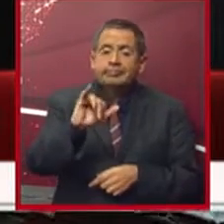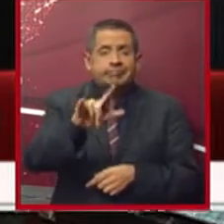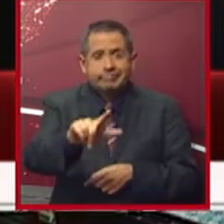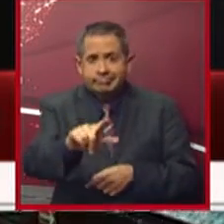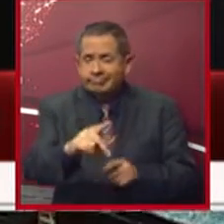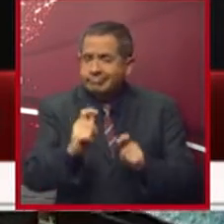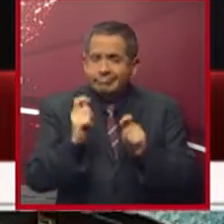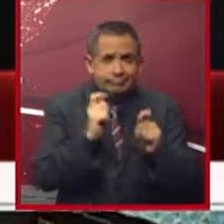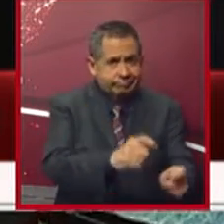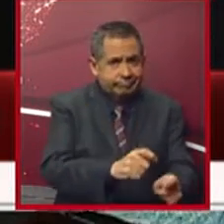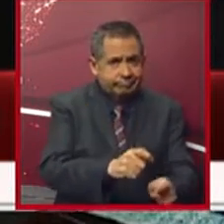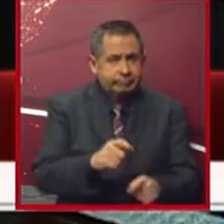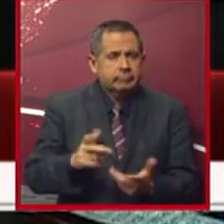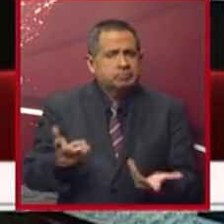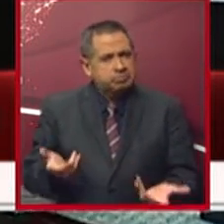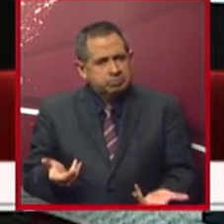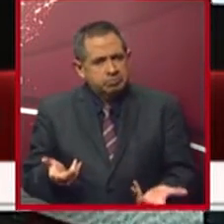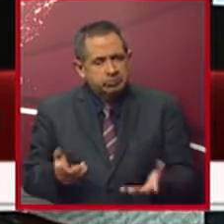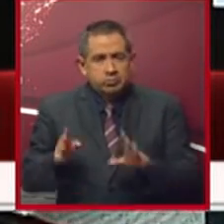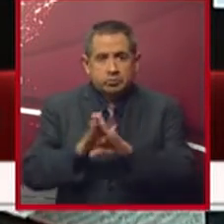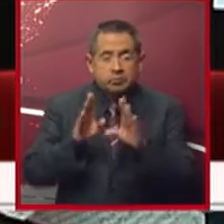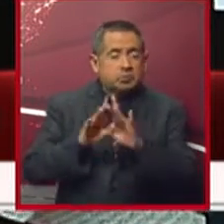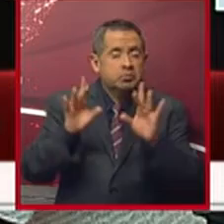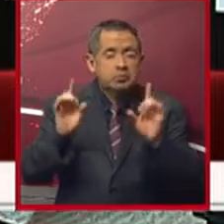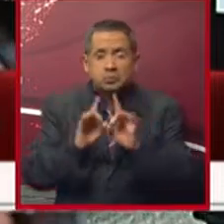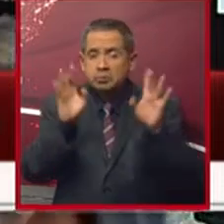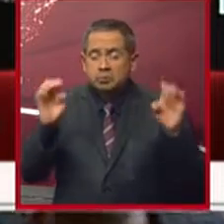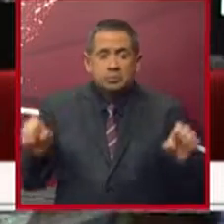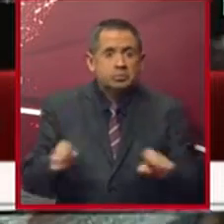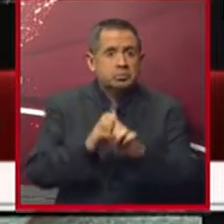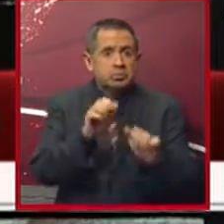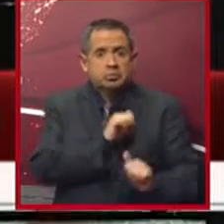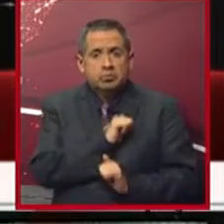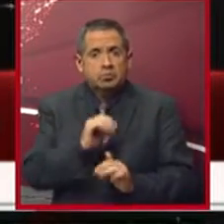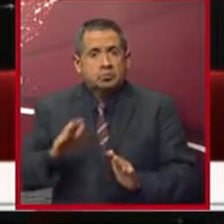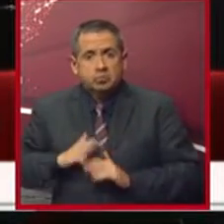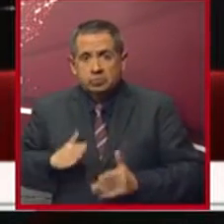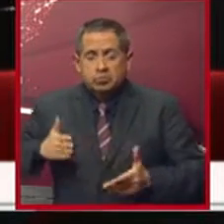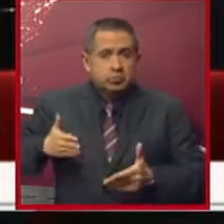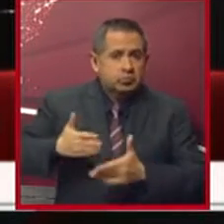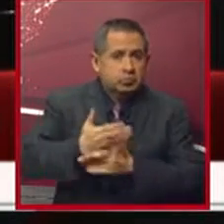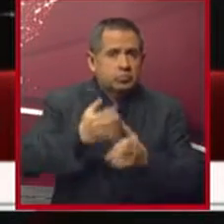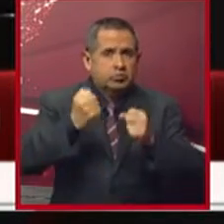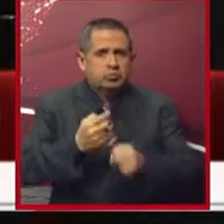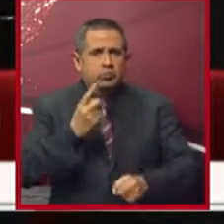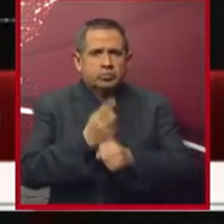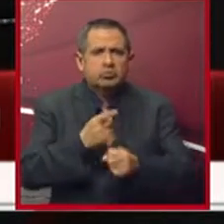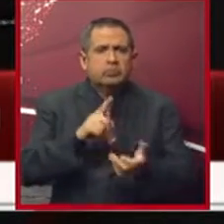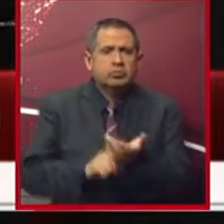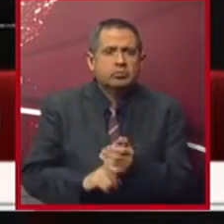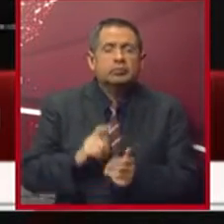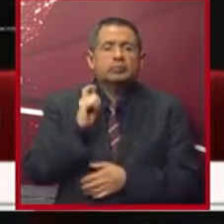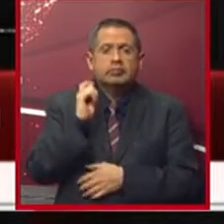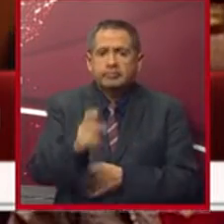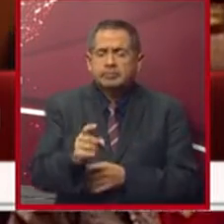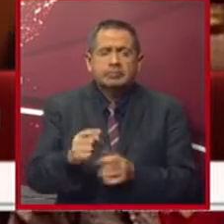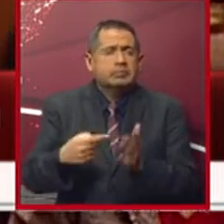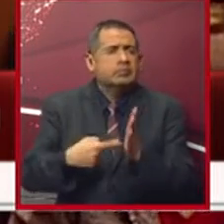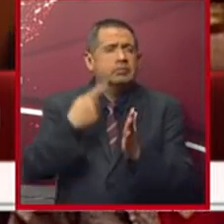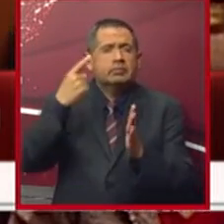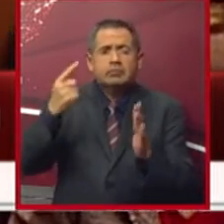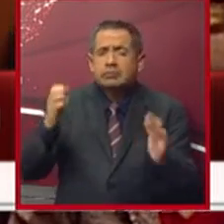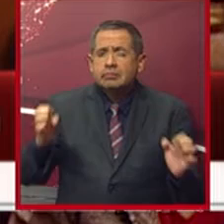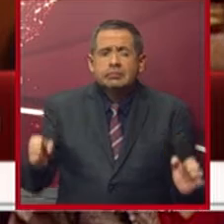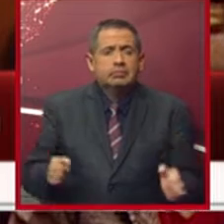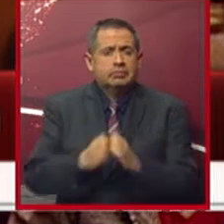policiales civiles. No obstante, cuando excepcionalmente las Fuerzas Armadas intervienen en tareas de seguridad, su participación debe ser